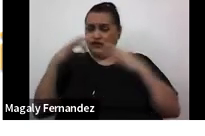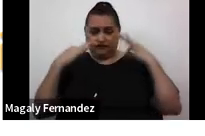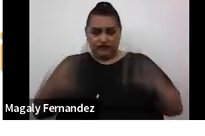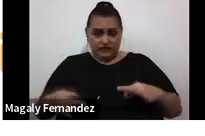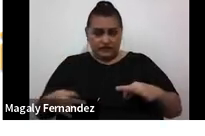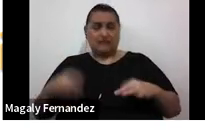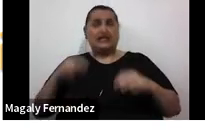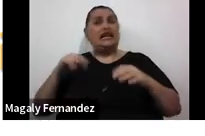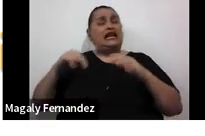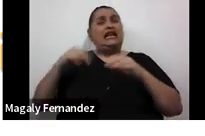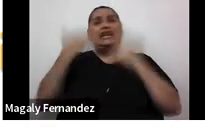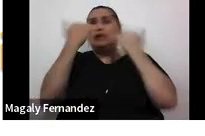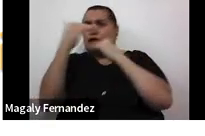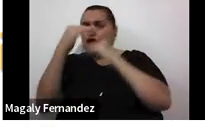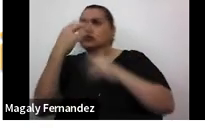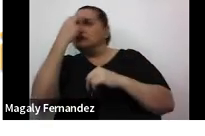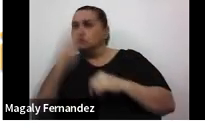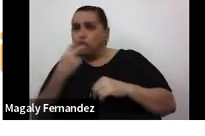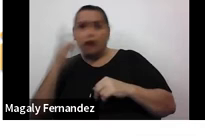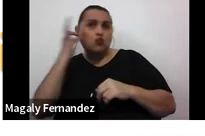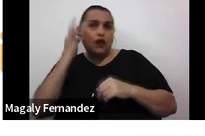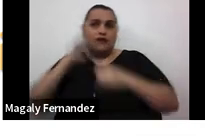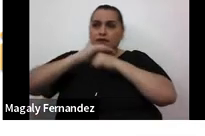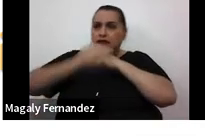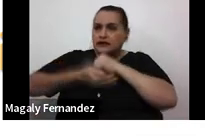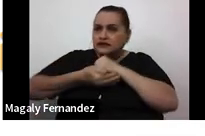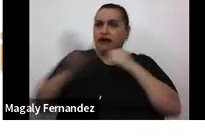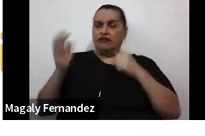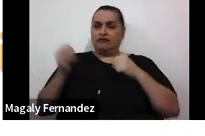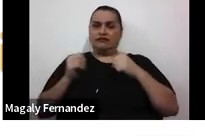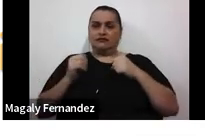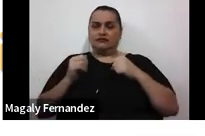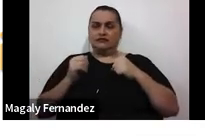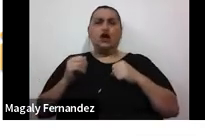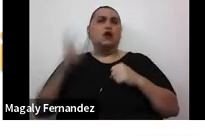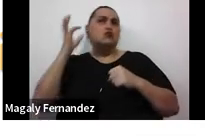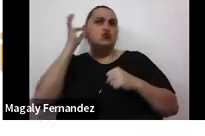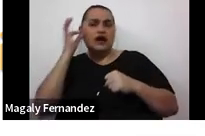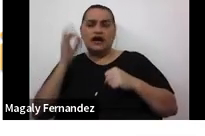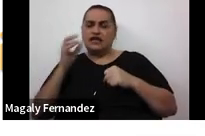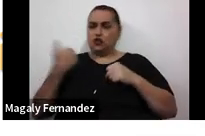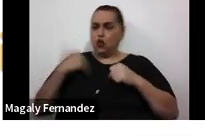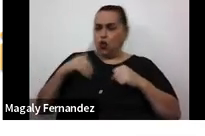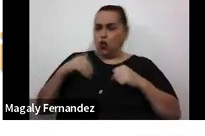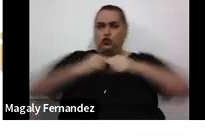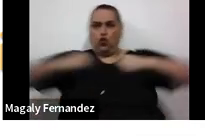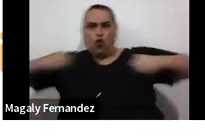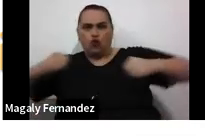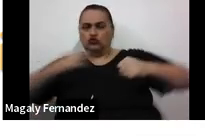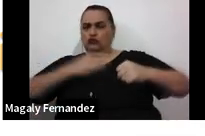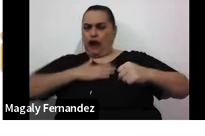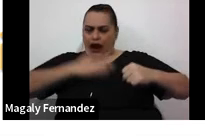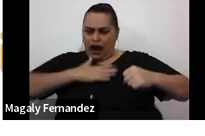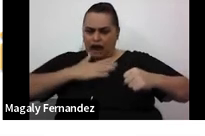pero para las mujeres embarazadas para la gente obesa para la gente con asma para la gente de diabética